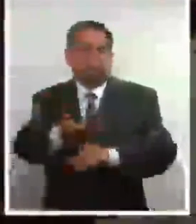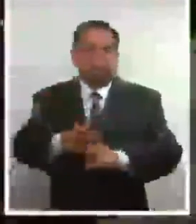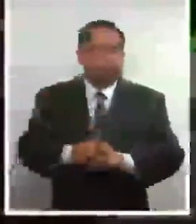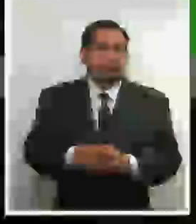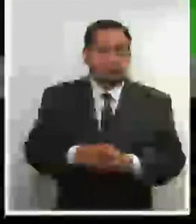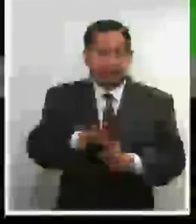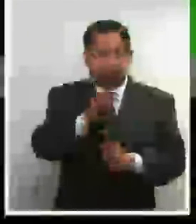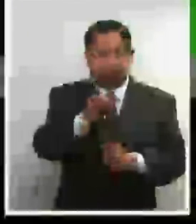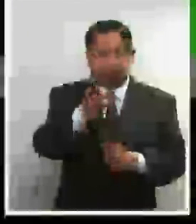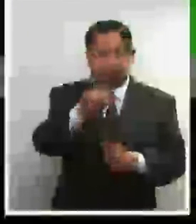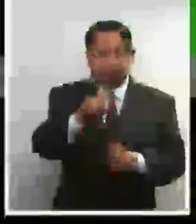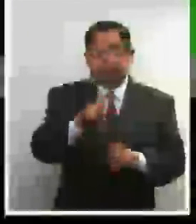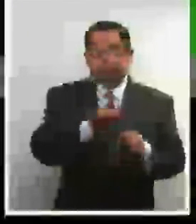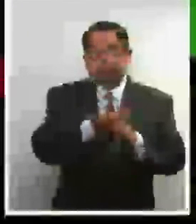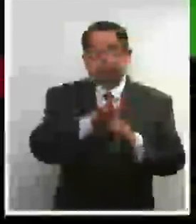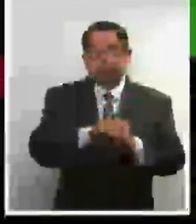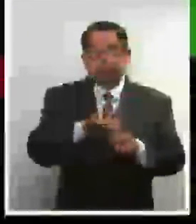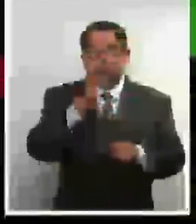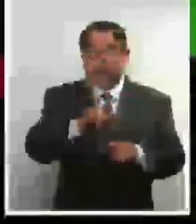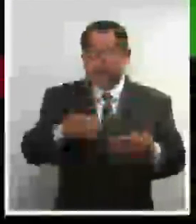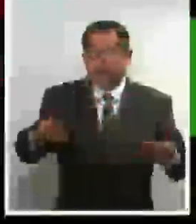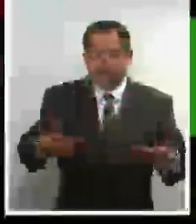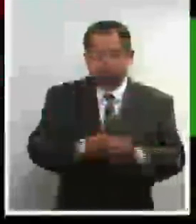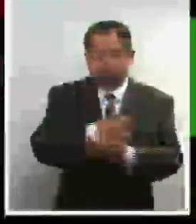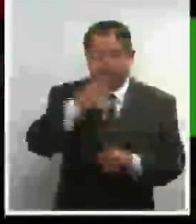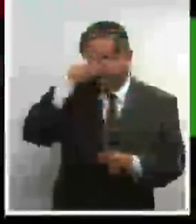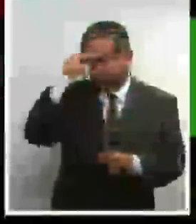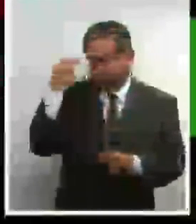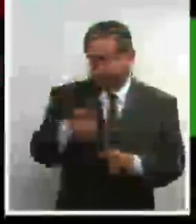ser fiscal, se requiere tener ciudadanía